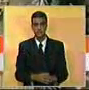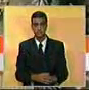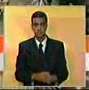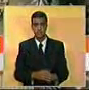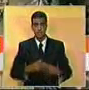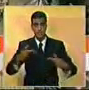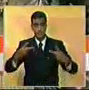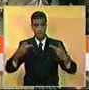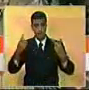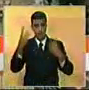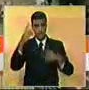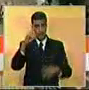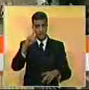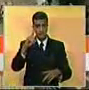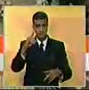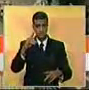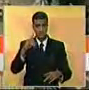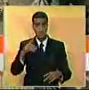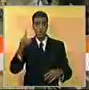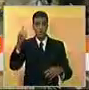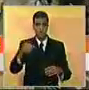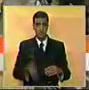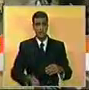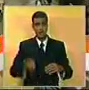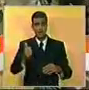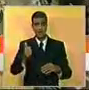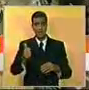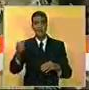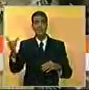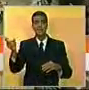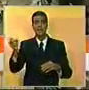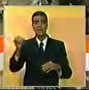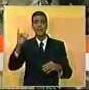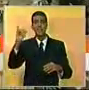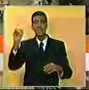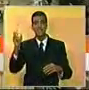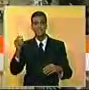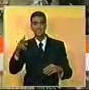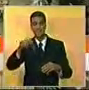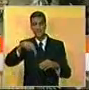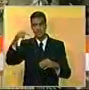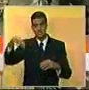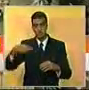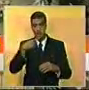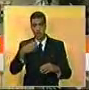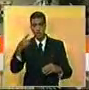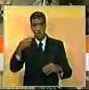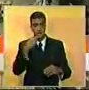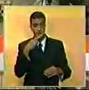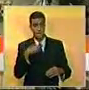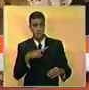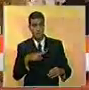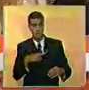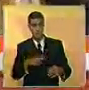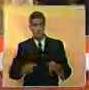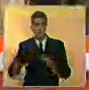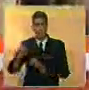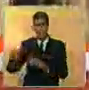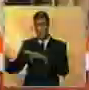valores y principios, o también la gran guerra de la identidad nacional como respuesta necesaria a las agresiones